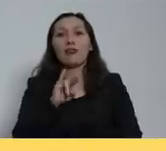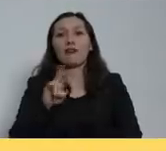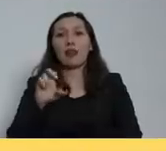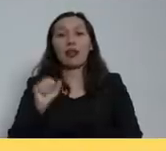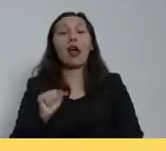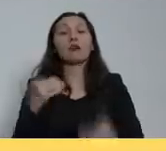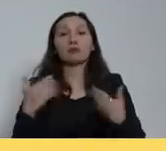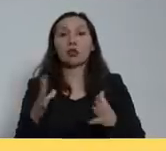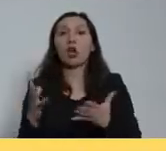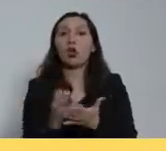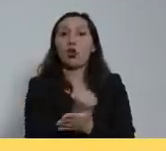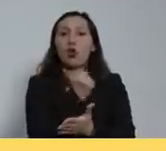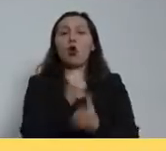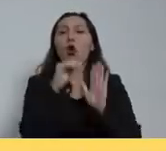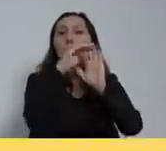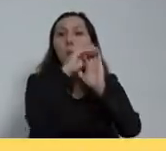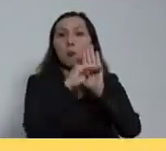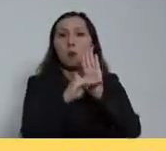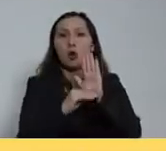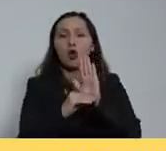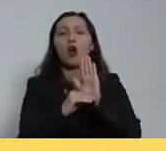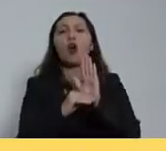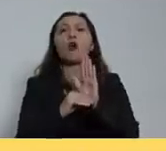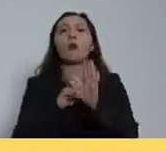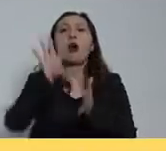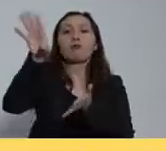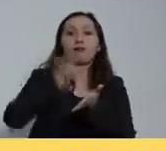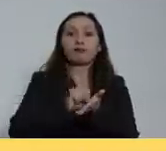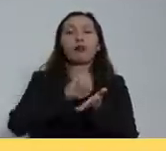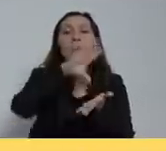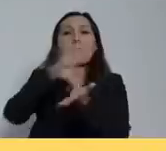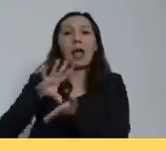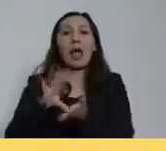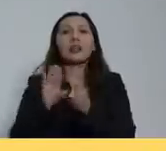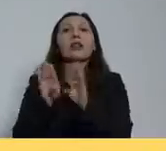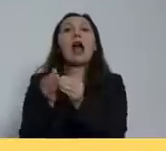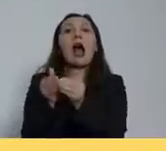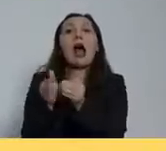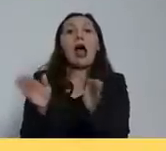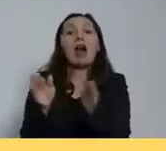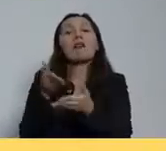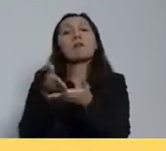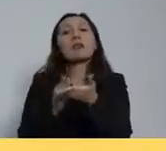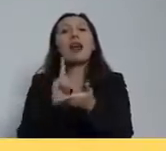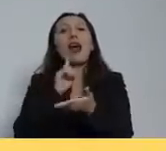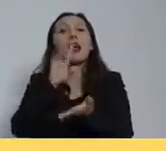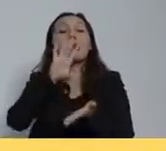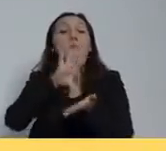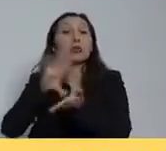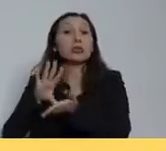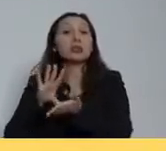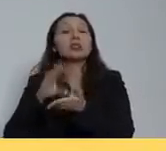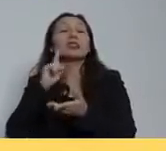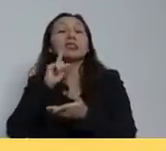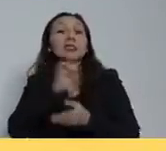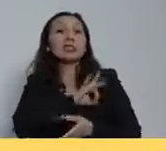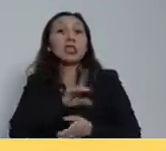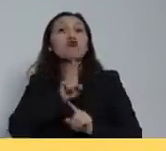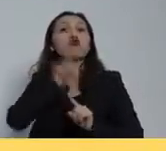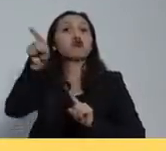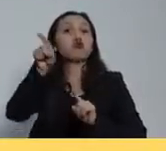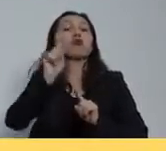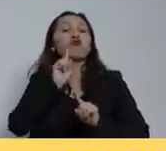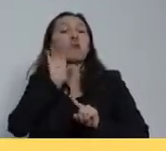ha logrado un programa de repatriación, de apertura de fronteras parcial para chilenos que están en